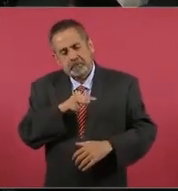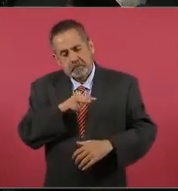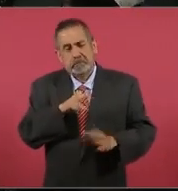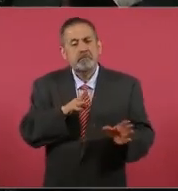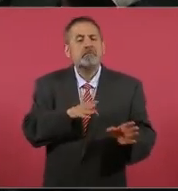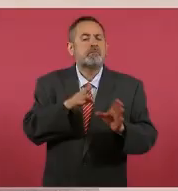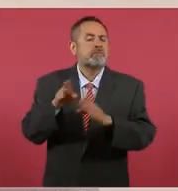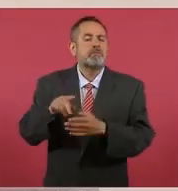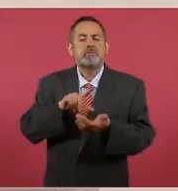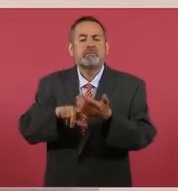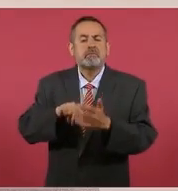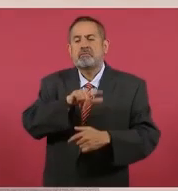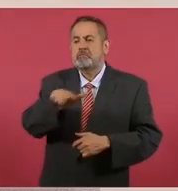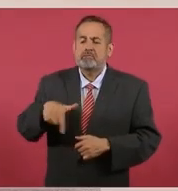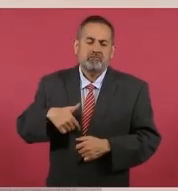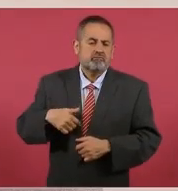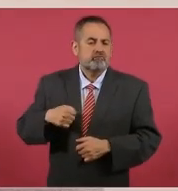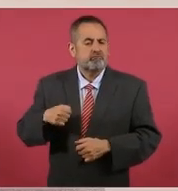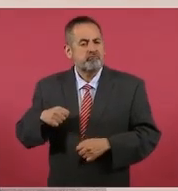el autoritarismo